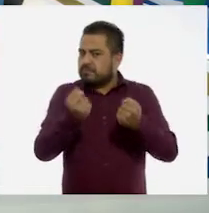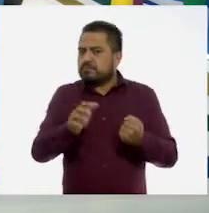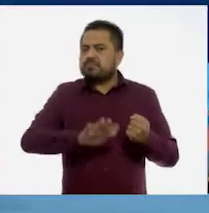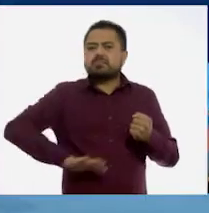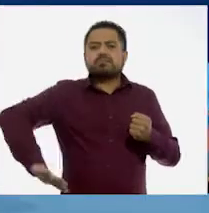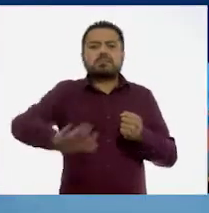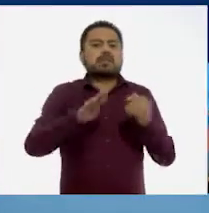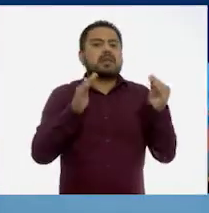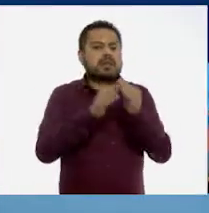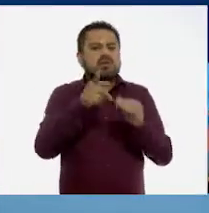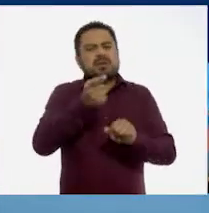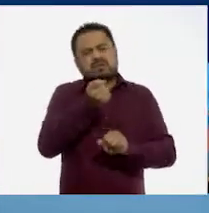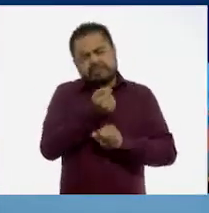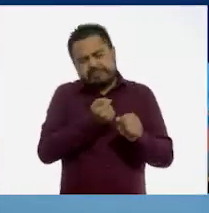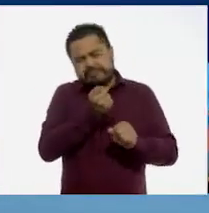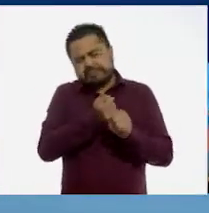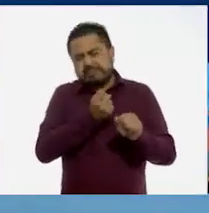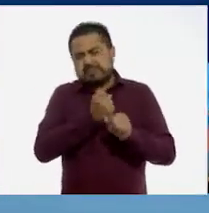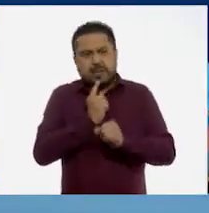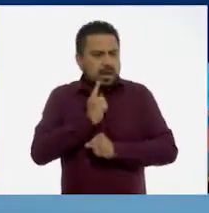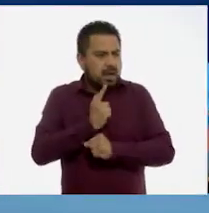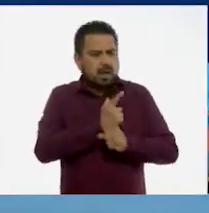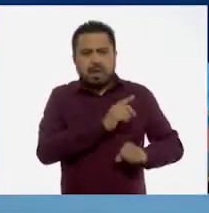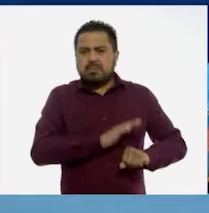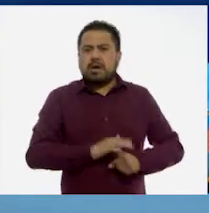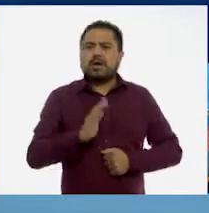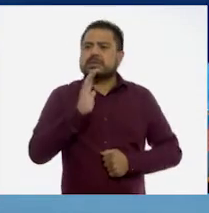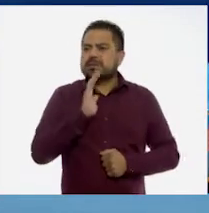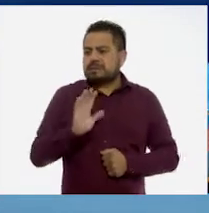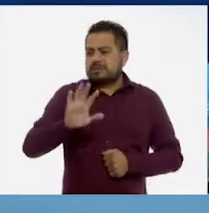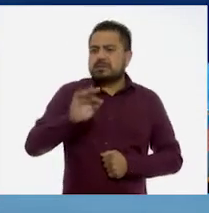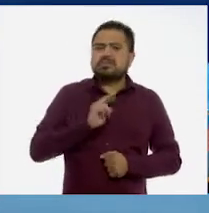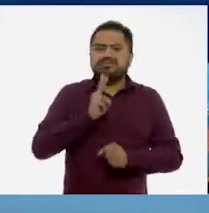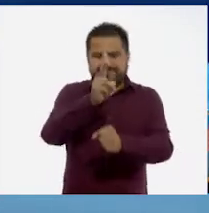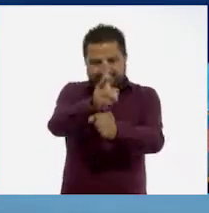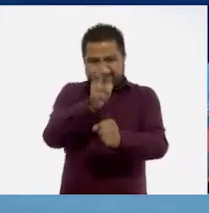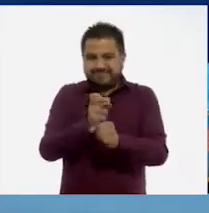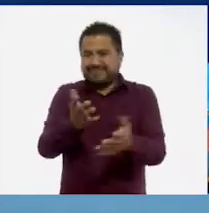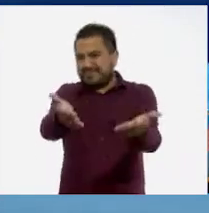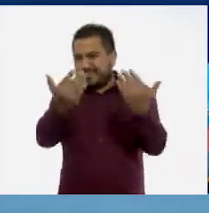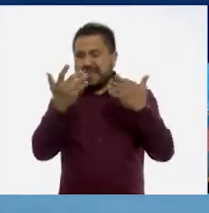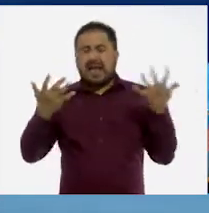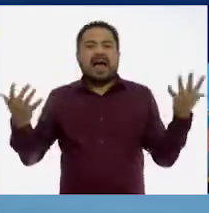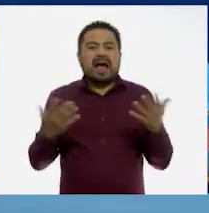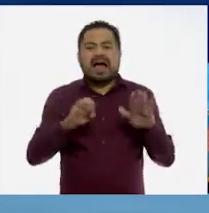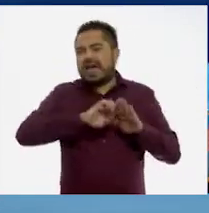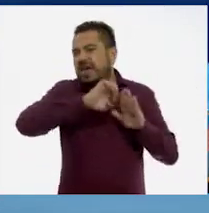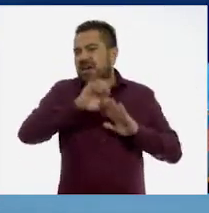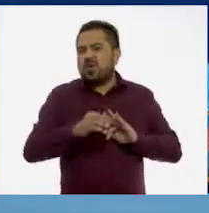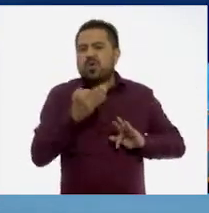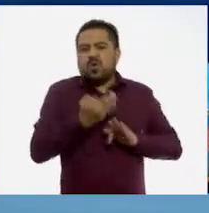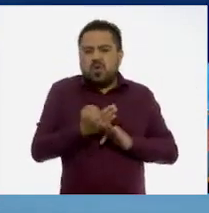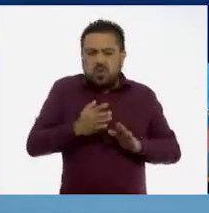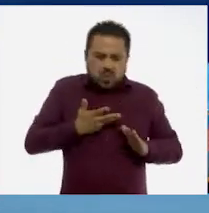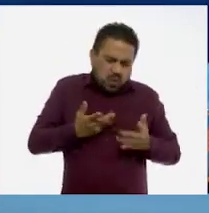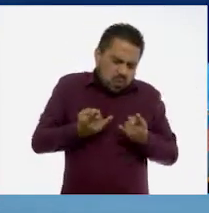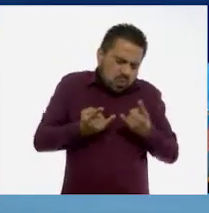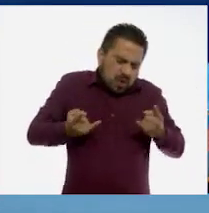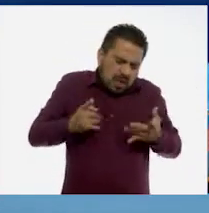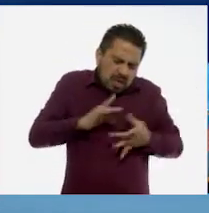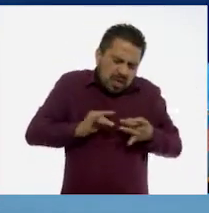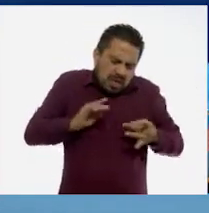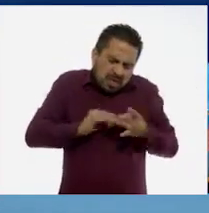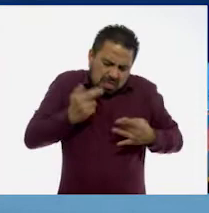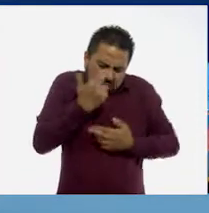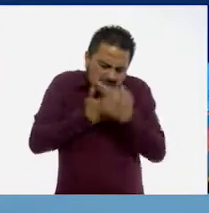casa, si tú practicas, vas a ver que es muy sencillo. Yo te invito a que lo hagas con algunos ejemplos que tengas de los cuentos que ya